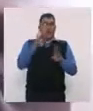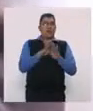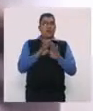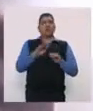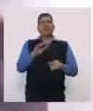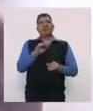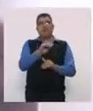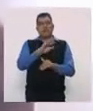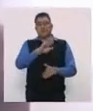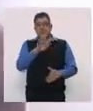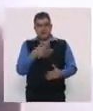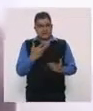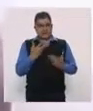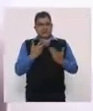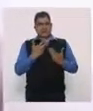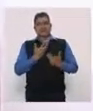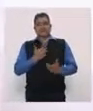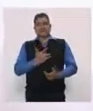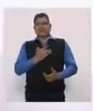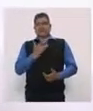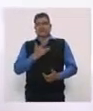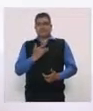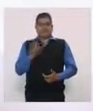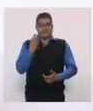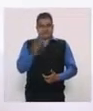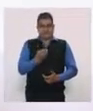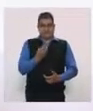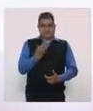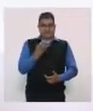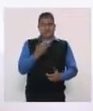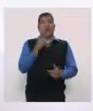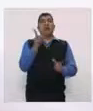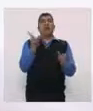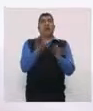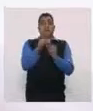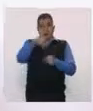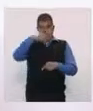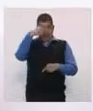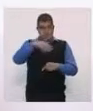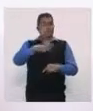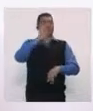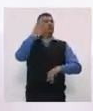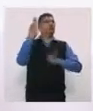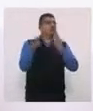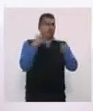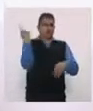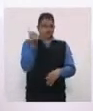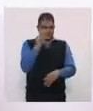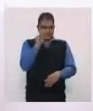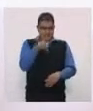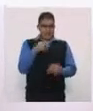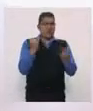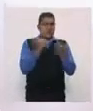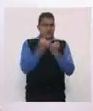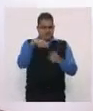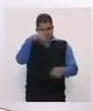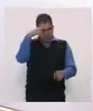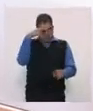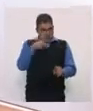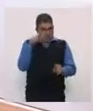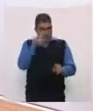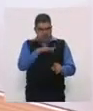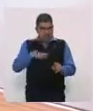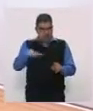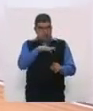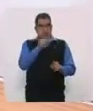inmortalidad. Claro. ¿No? Y esto no solamente en México, en el mundo en general, pero llama la atención de México porque